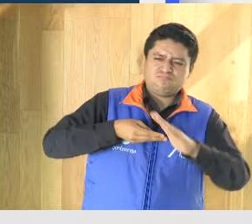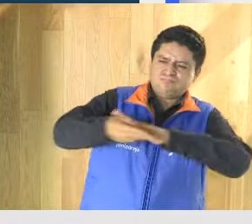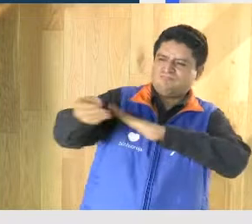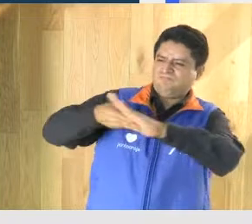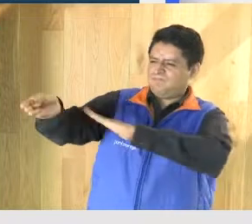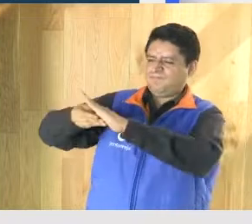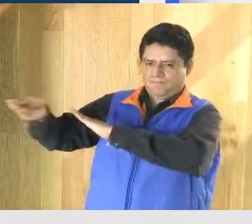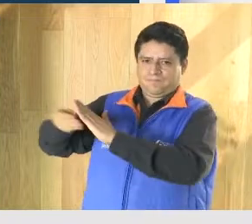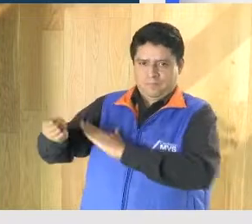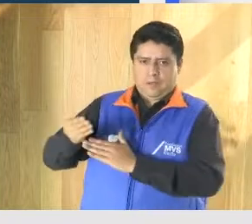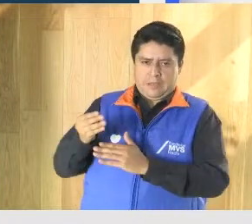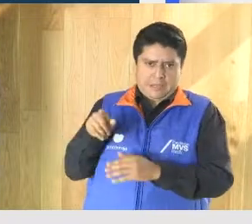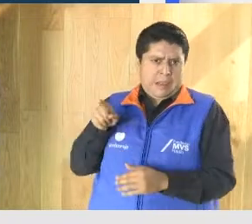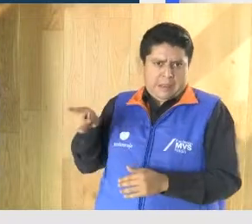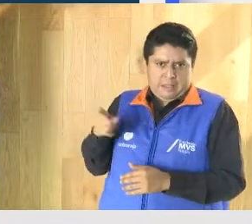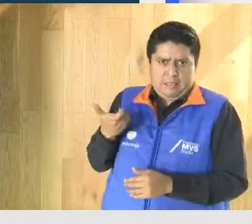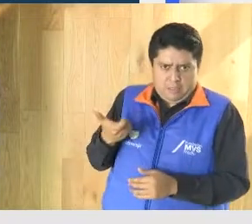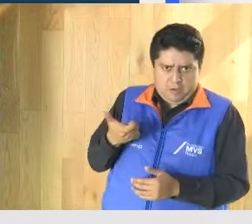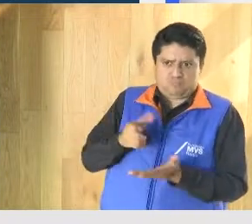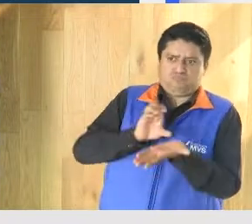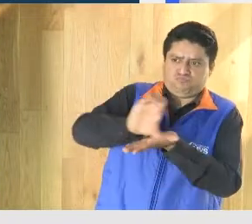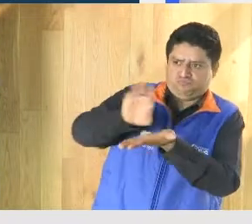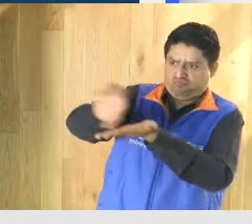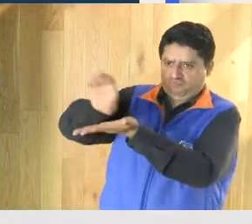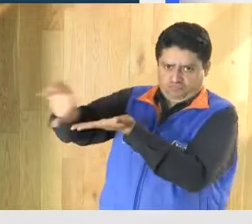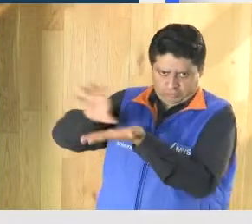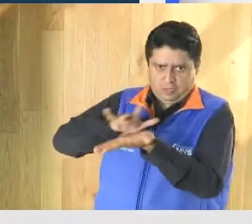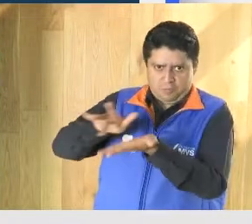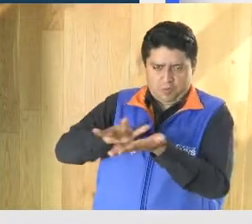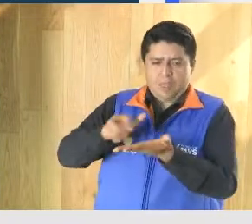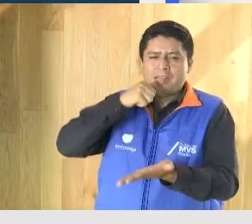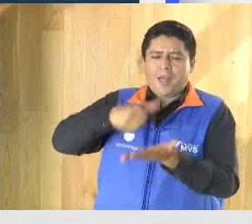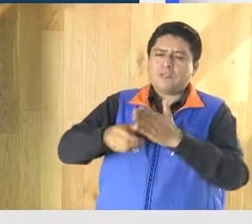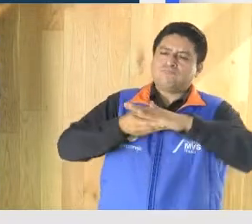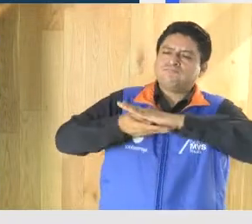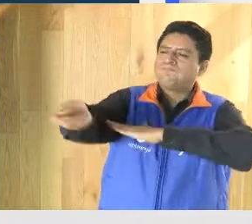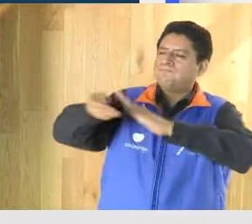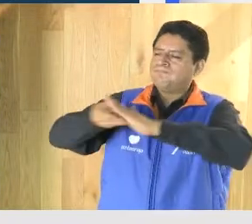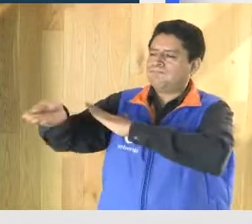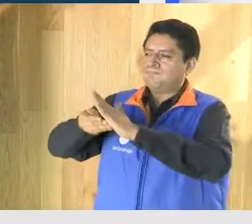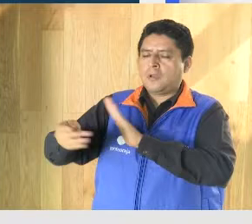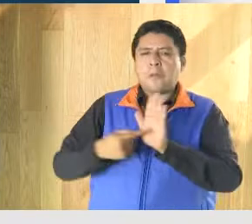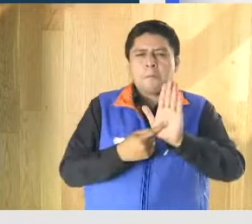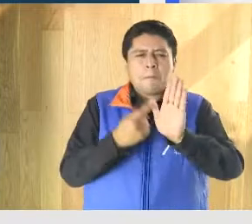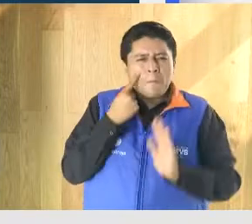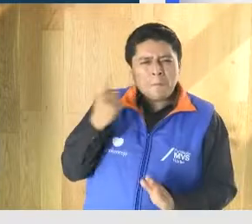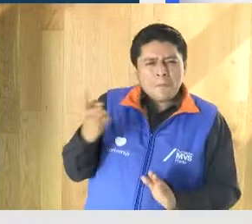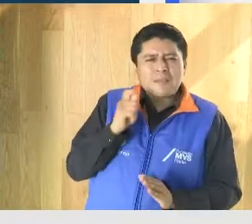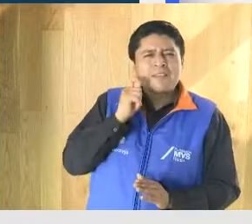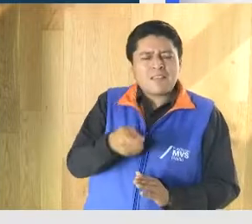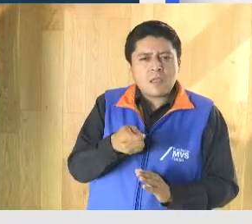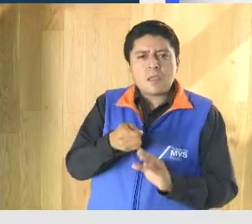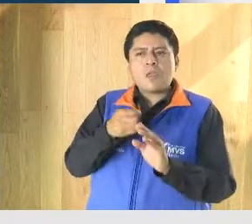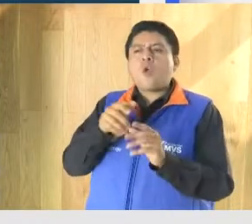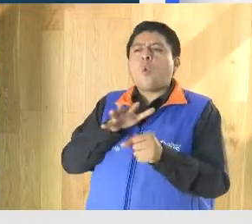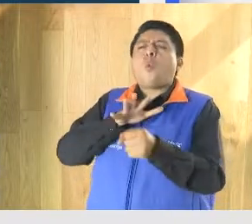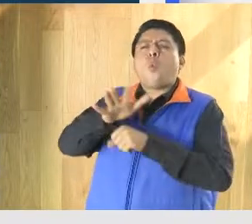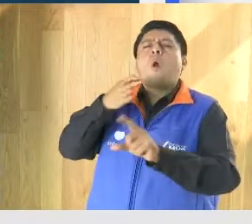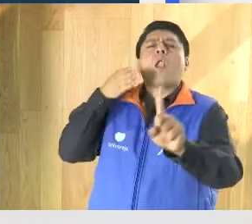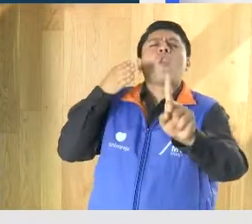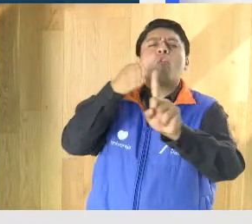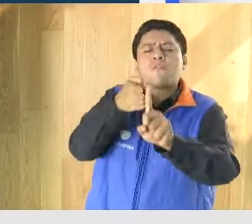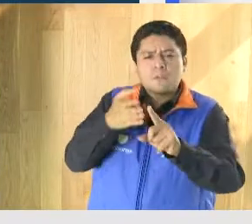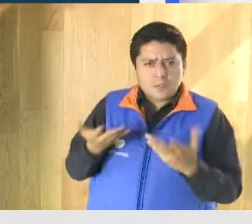invierte, ¿no? Y les habla, fijaros, de qué palabras clave. Estamos hablando de objetivo, de estrategias a long term,